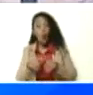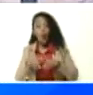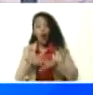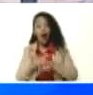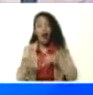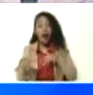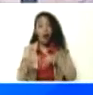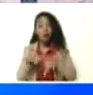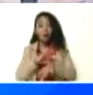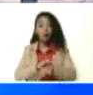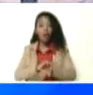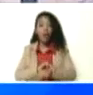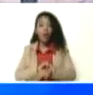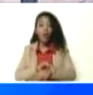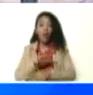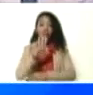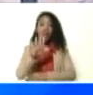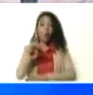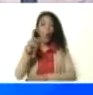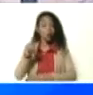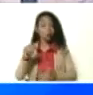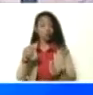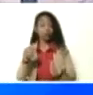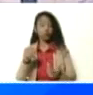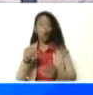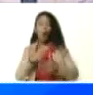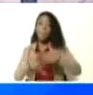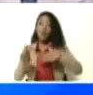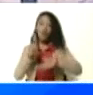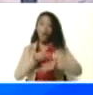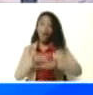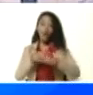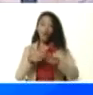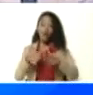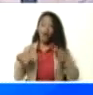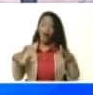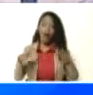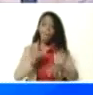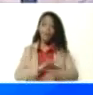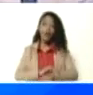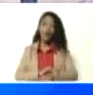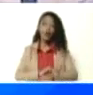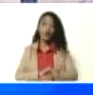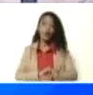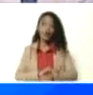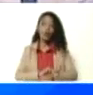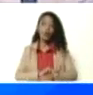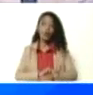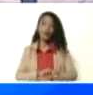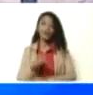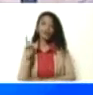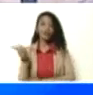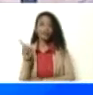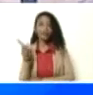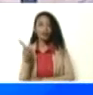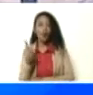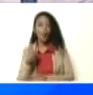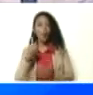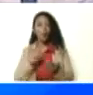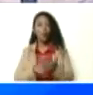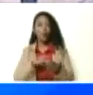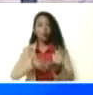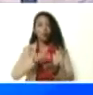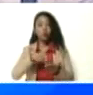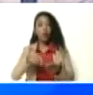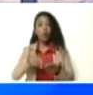con 5 posgrados en Venezuela, gran médico, bueno, taxista contratado